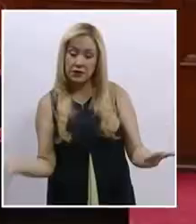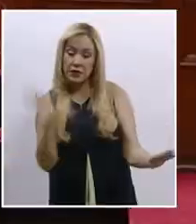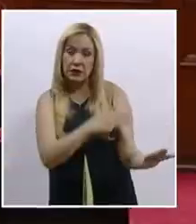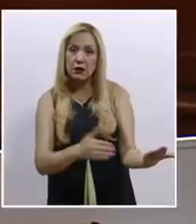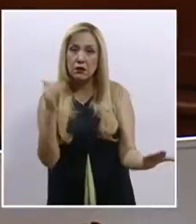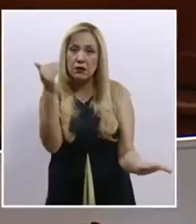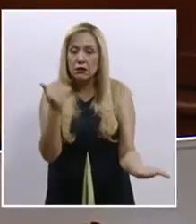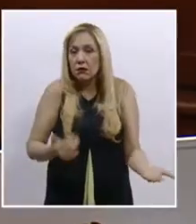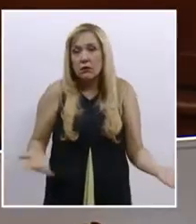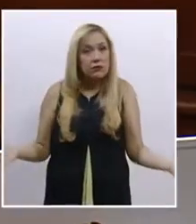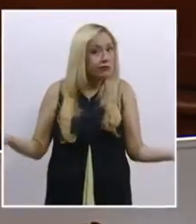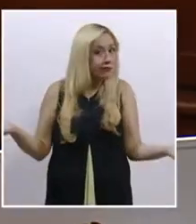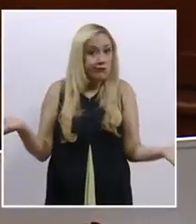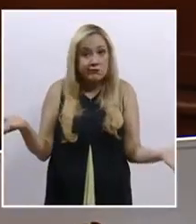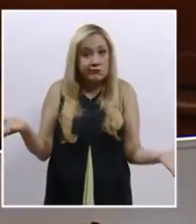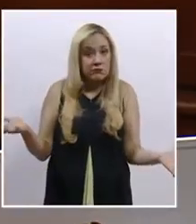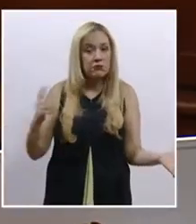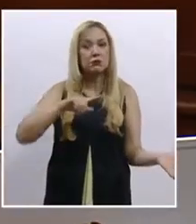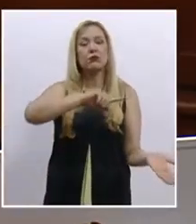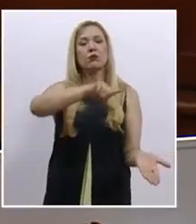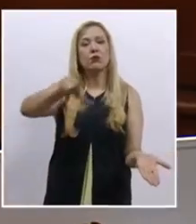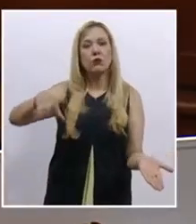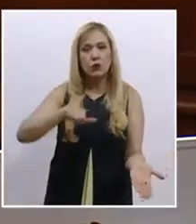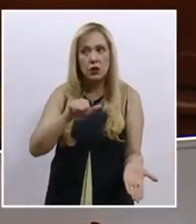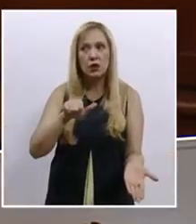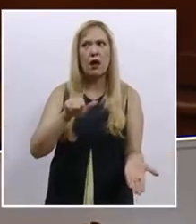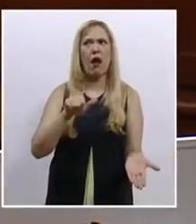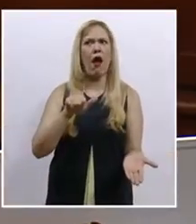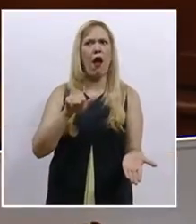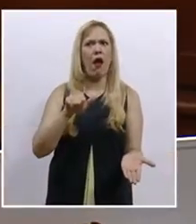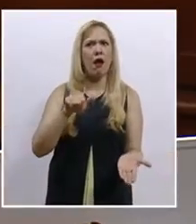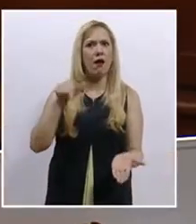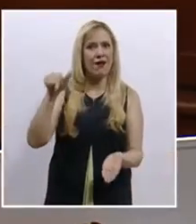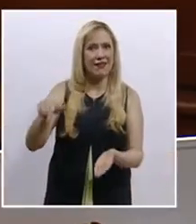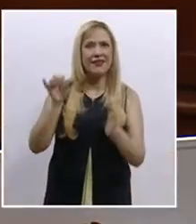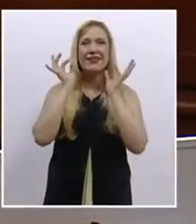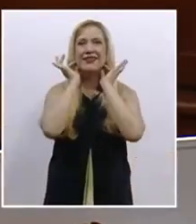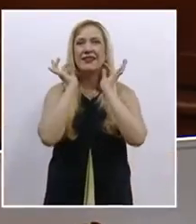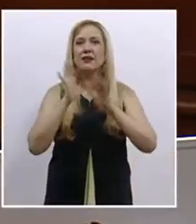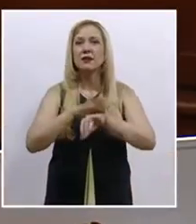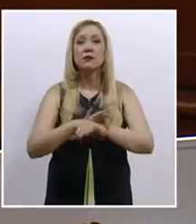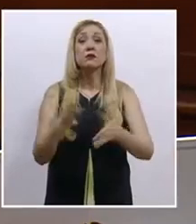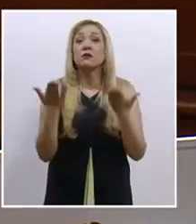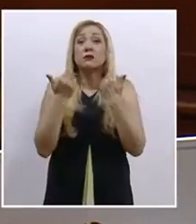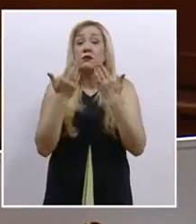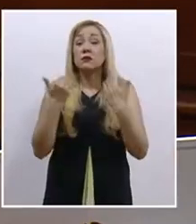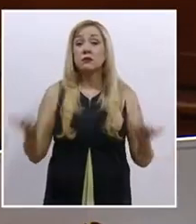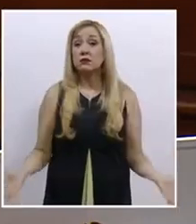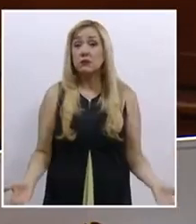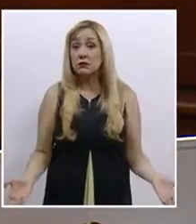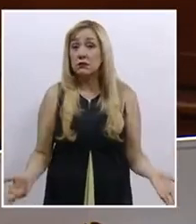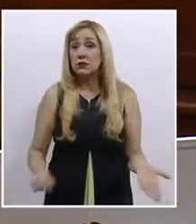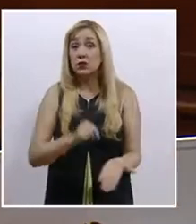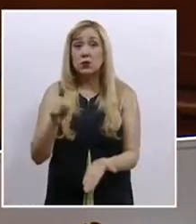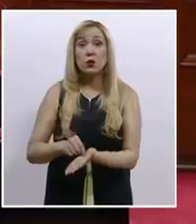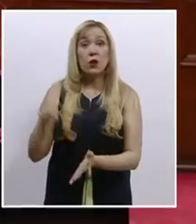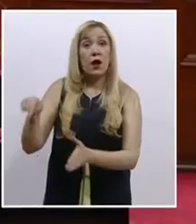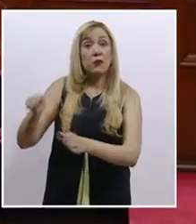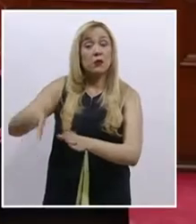correspondiente. Después fue acreditado que parte de los bienes, es decir, de estas joyas, ya no estaban en el lugar de